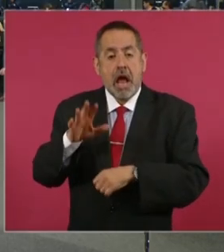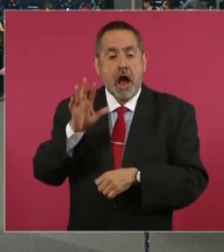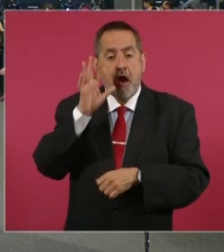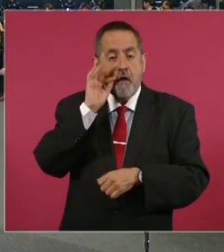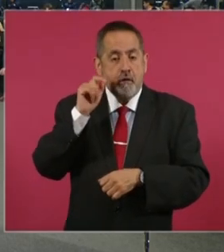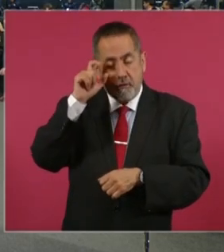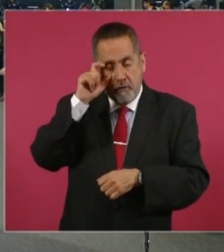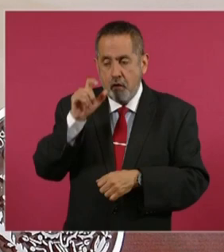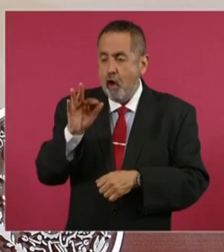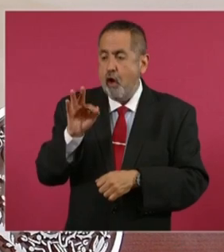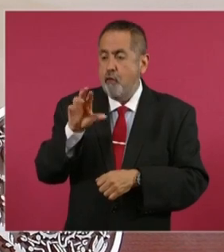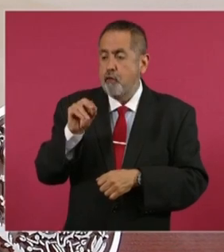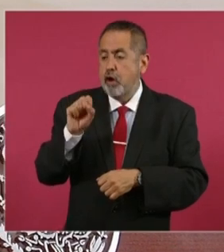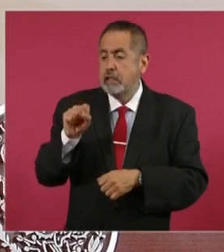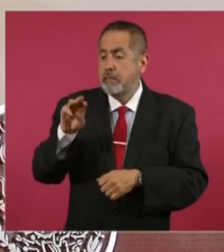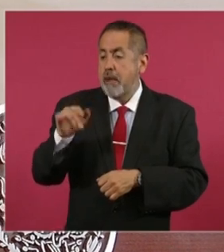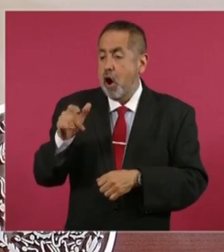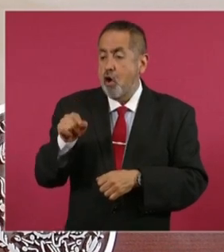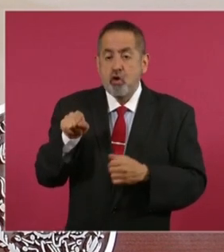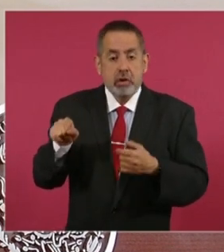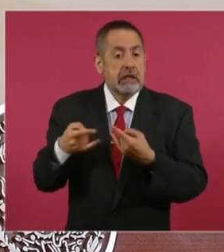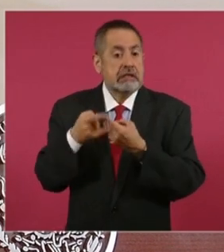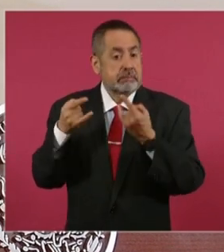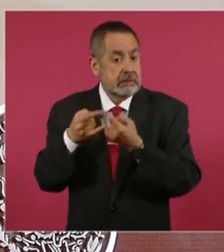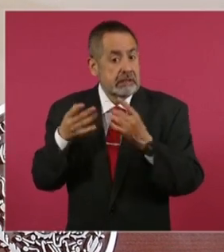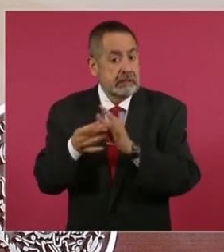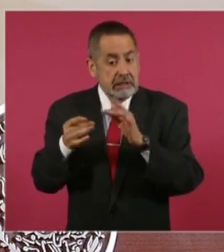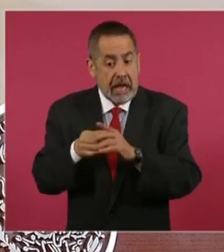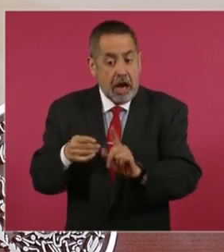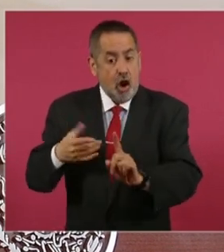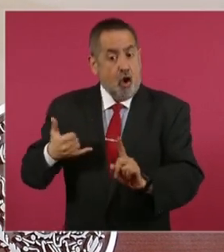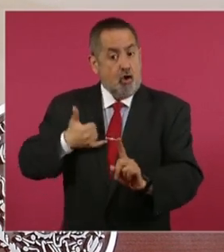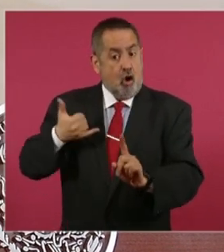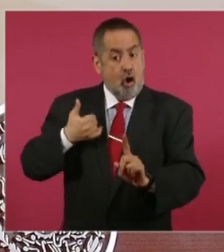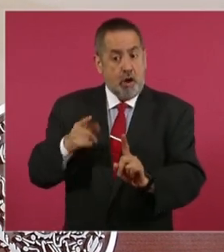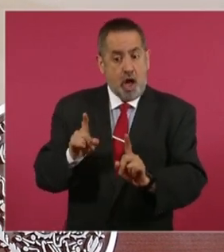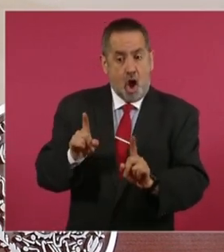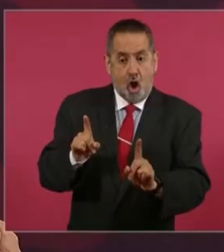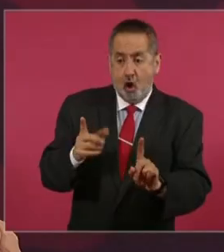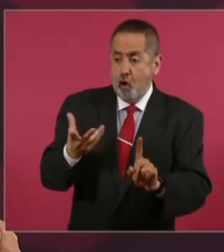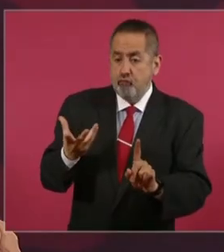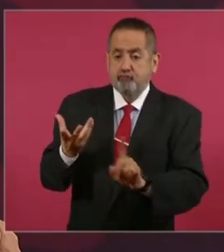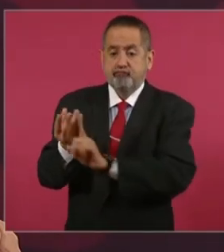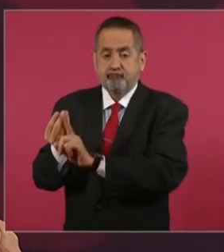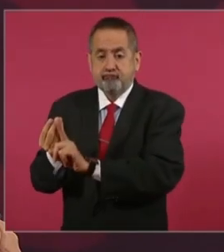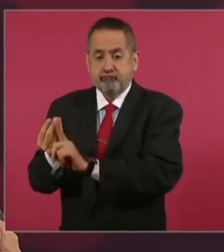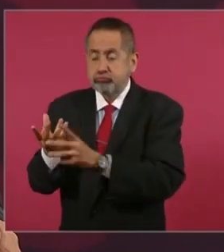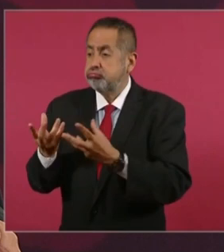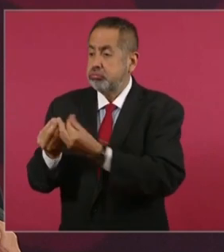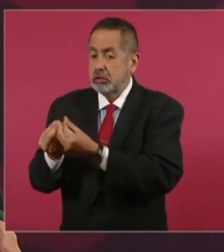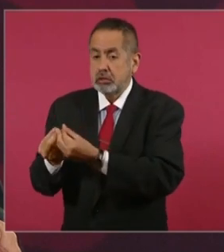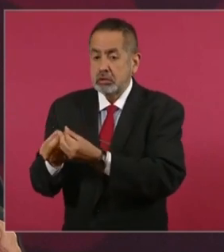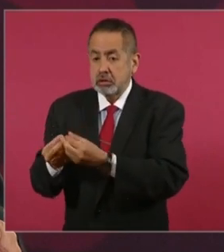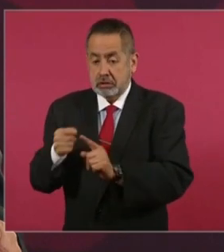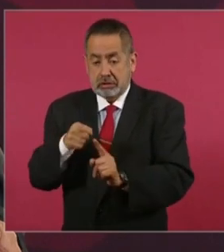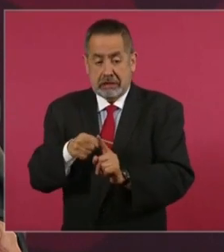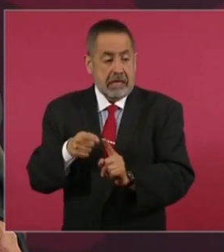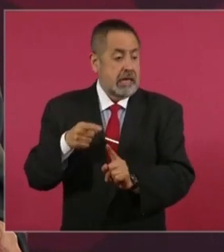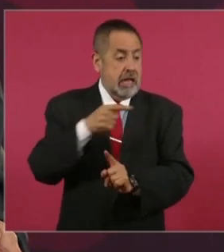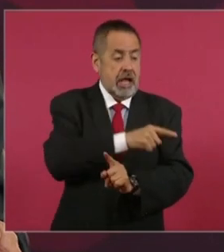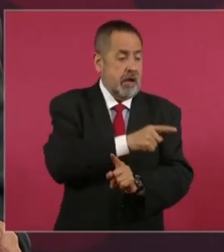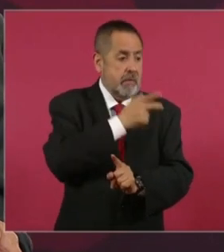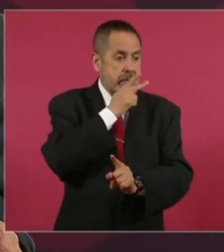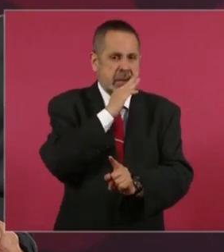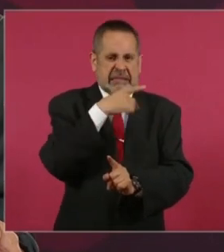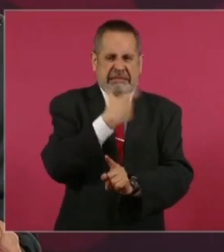habla de Prageris. Y cuenta ahí, en ese libro, de que de repente llegó Prageris a